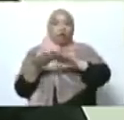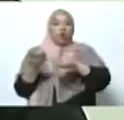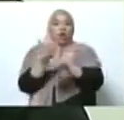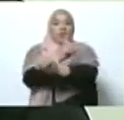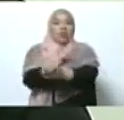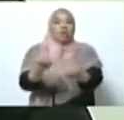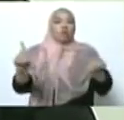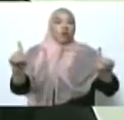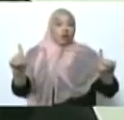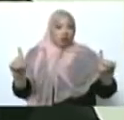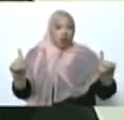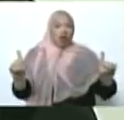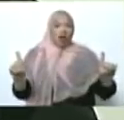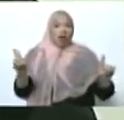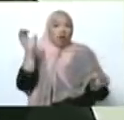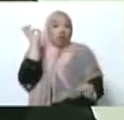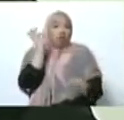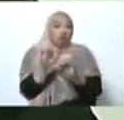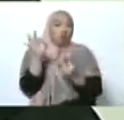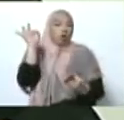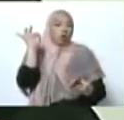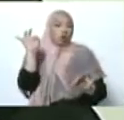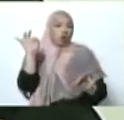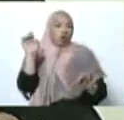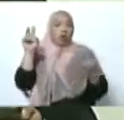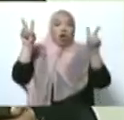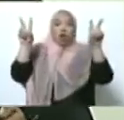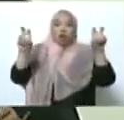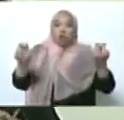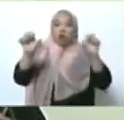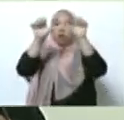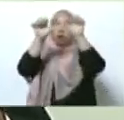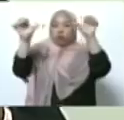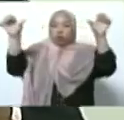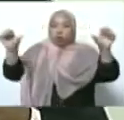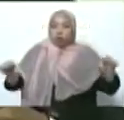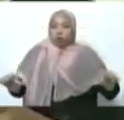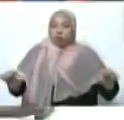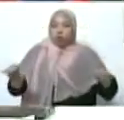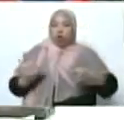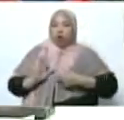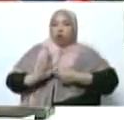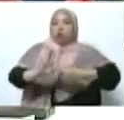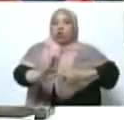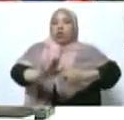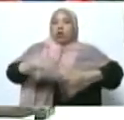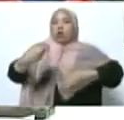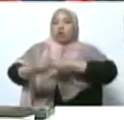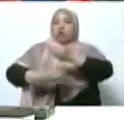de ustedes tomando en cuenta también esta nueva estructura que han hecho el día de hoy?